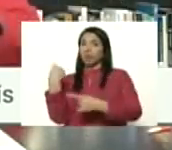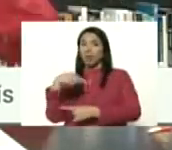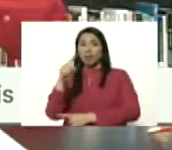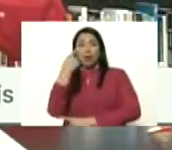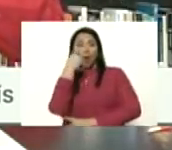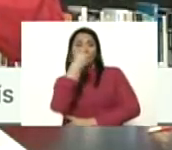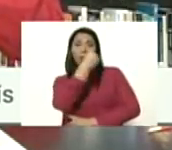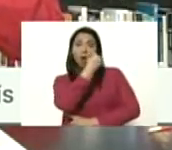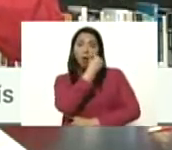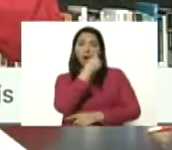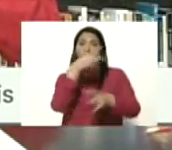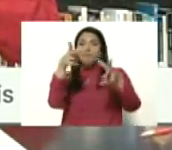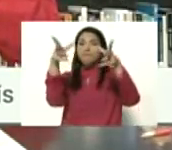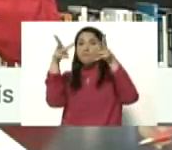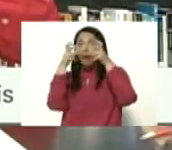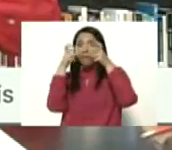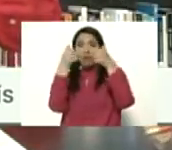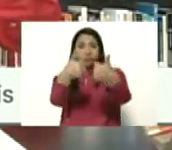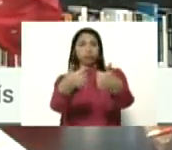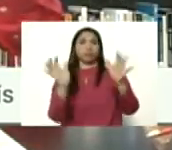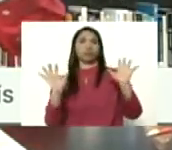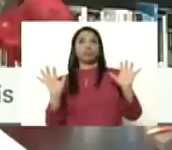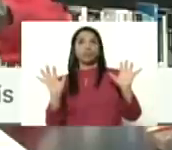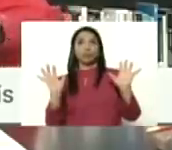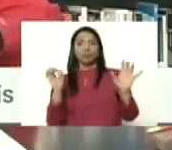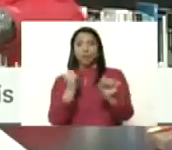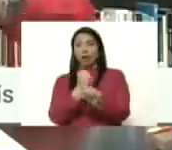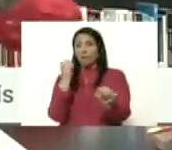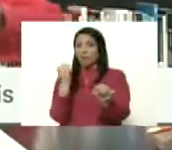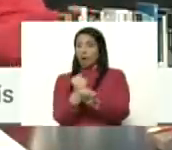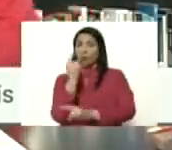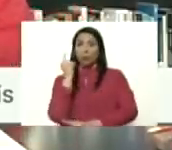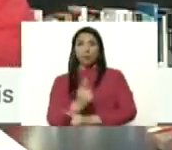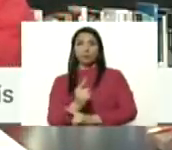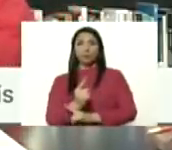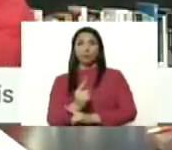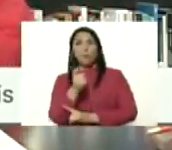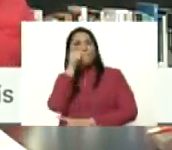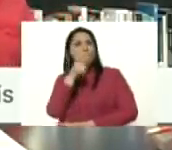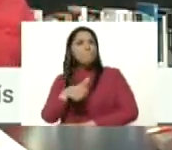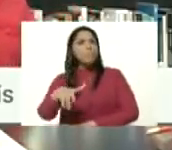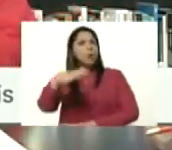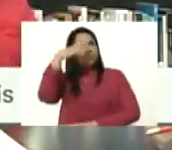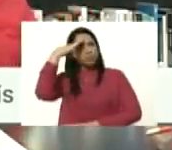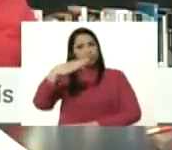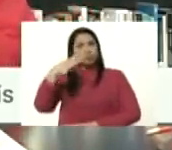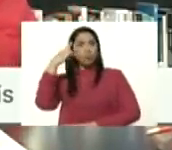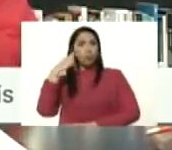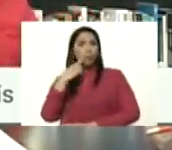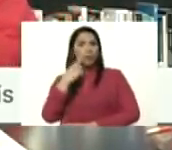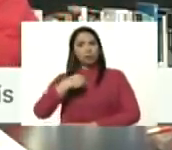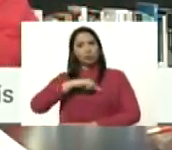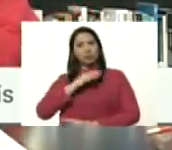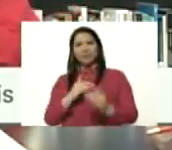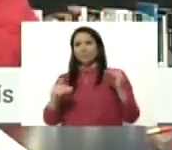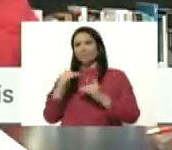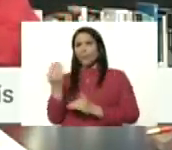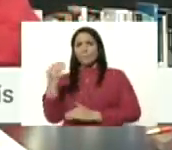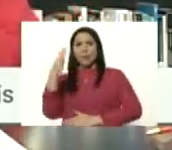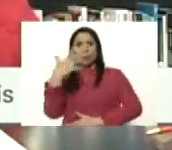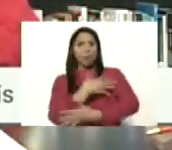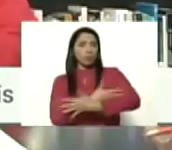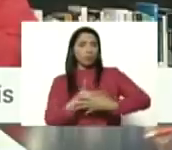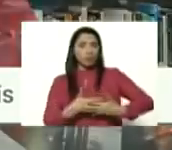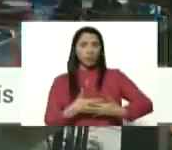ojos, que vea bien. La clase obrera, el pueblo, la milicia nacional bolivariana. Hemos llegado a más de